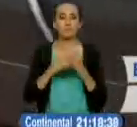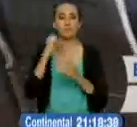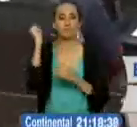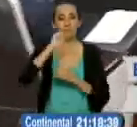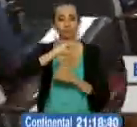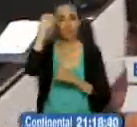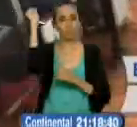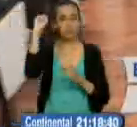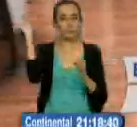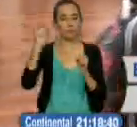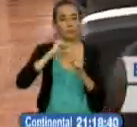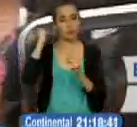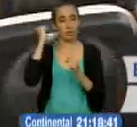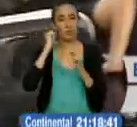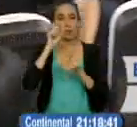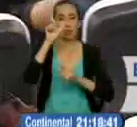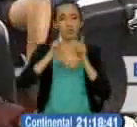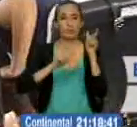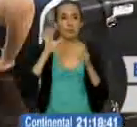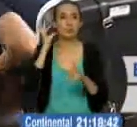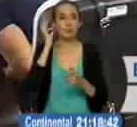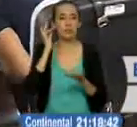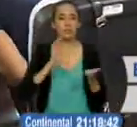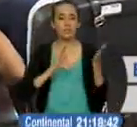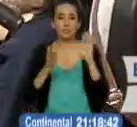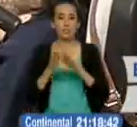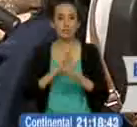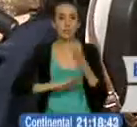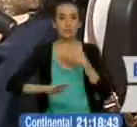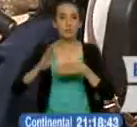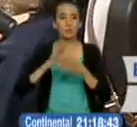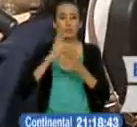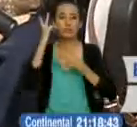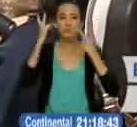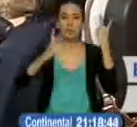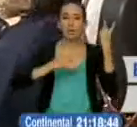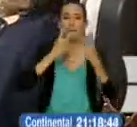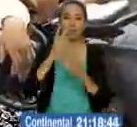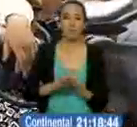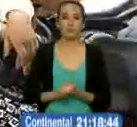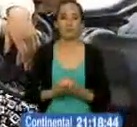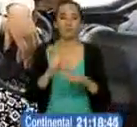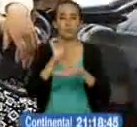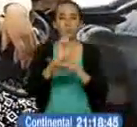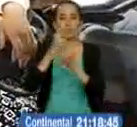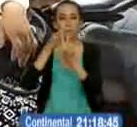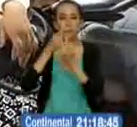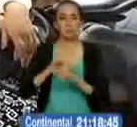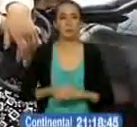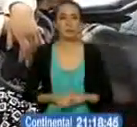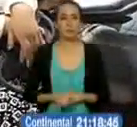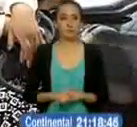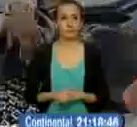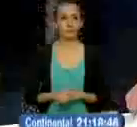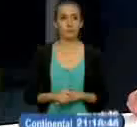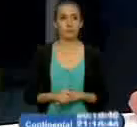mujeres, denunciando hechos de violencia de género, en caso que sus recorridos así lo evidencien. Alex Llanos, Ecuador